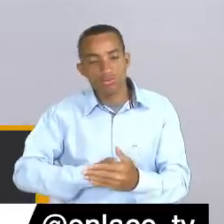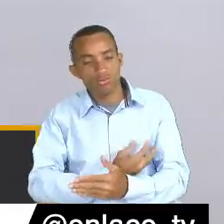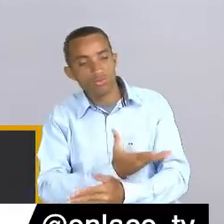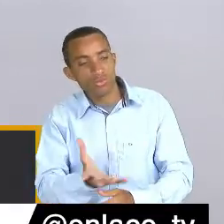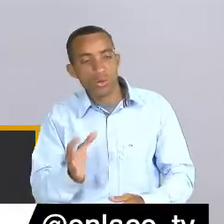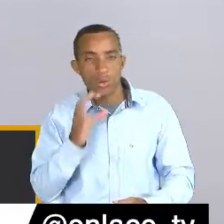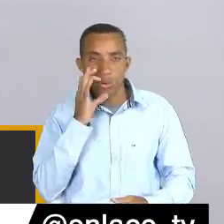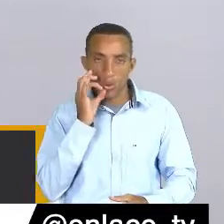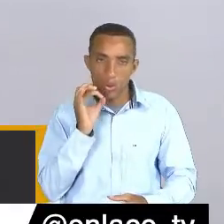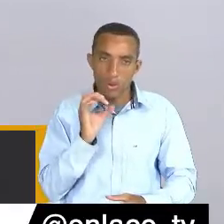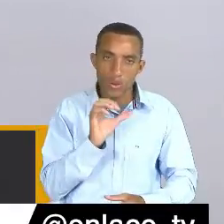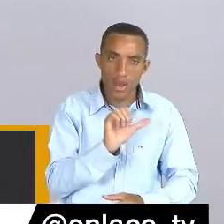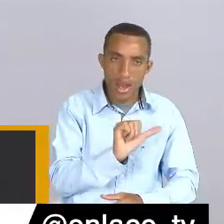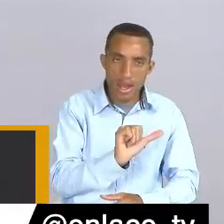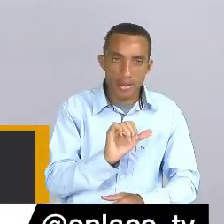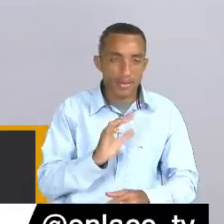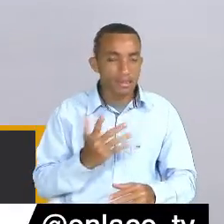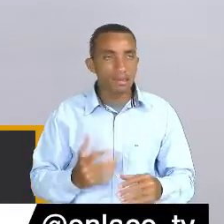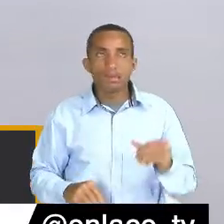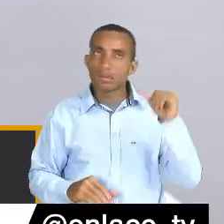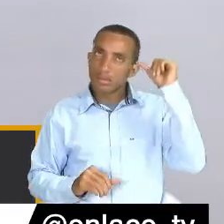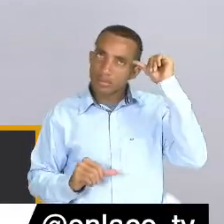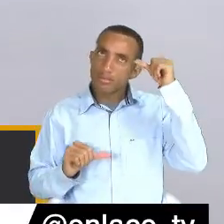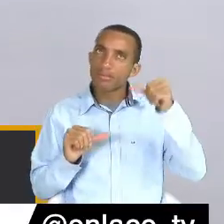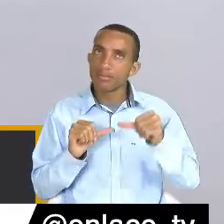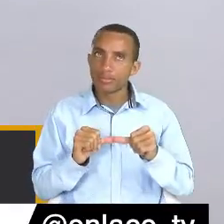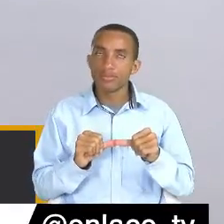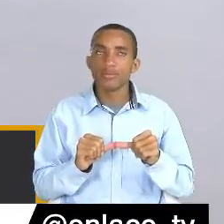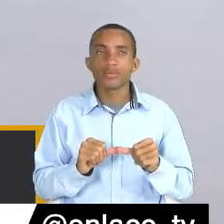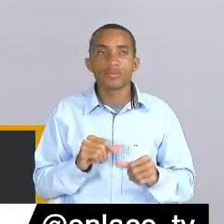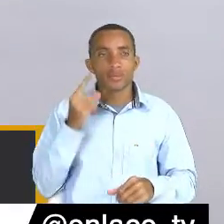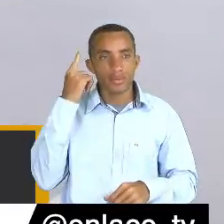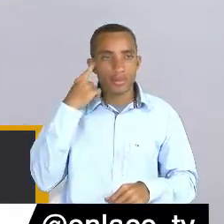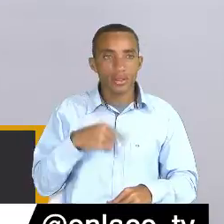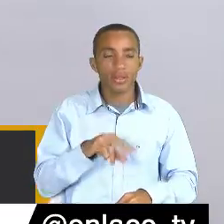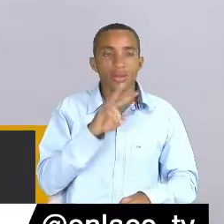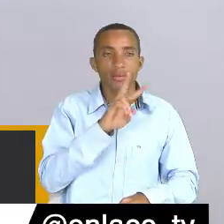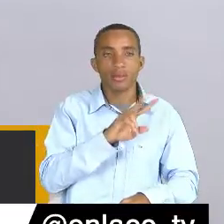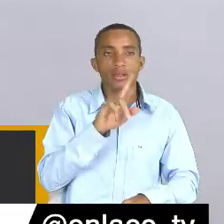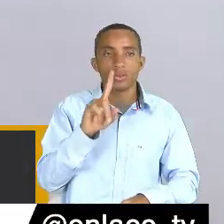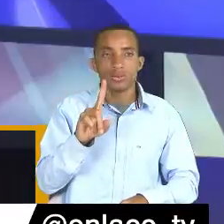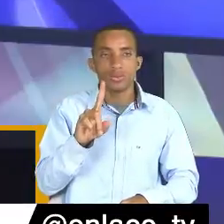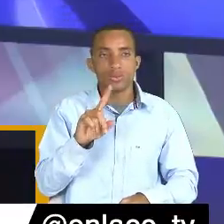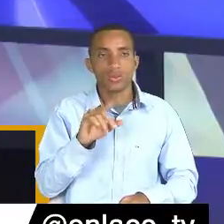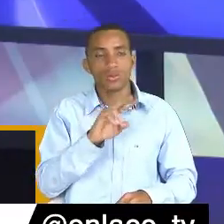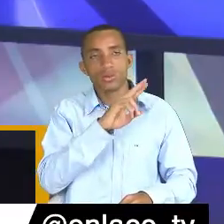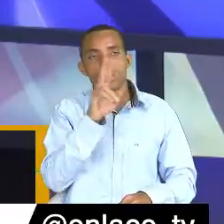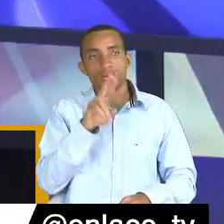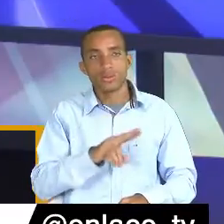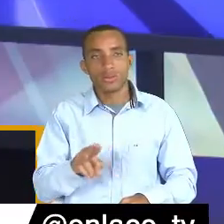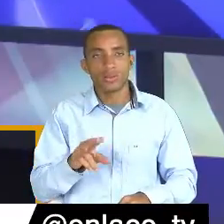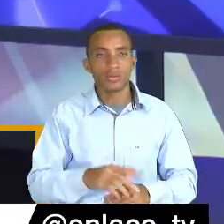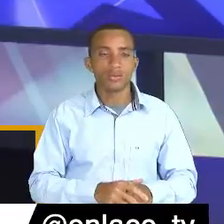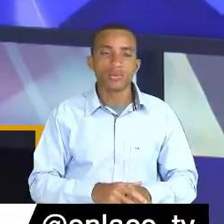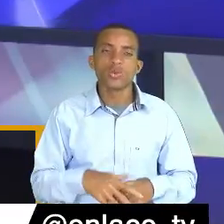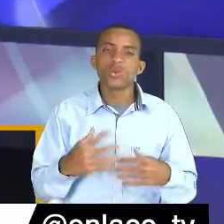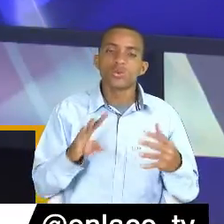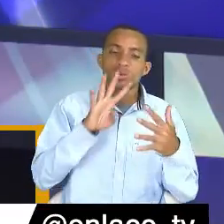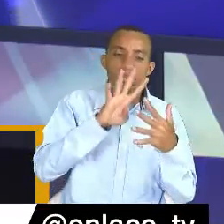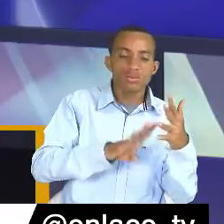la decisión de conmemorarlo el día 21 de marzo de cada año. ¿Cómo se va a desarrollar el cronograma